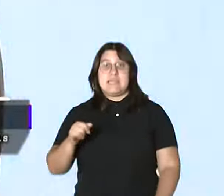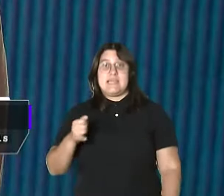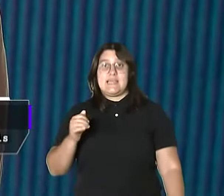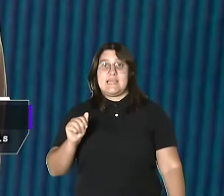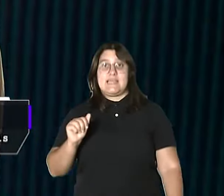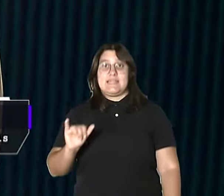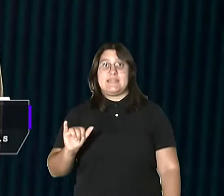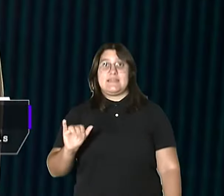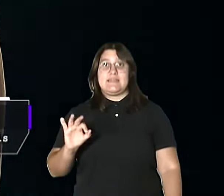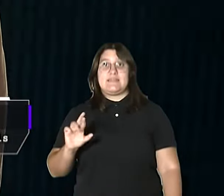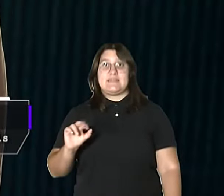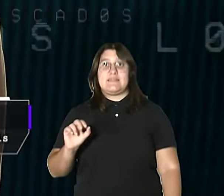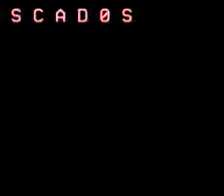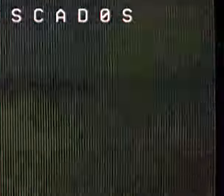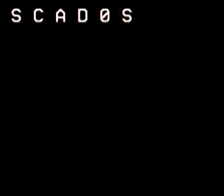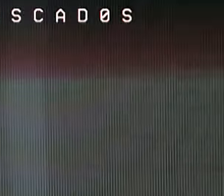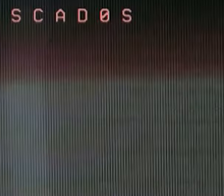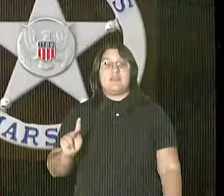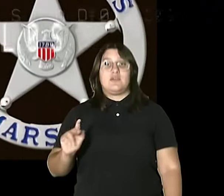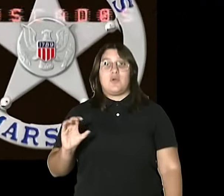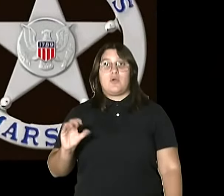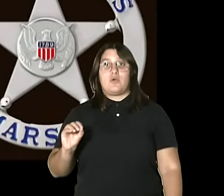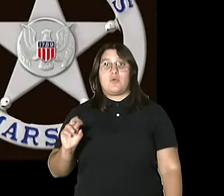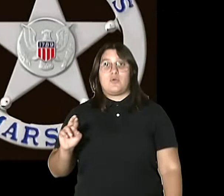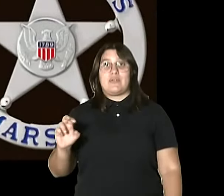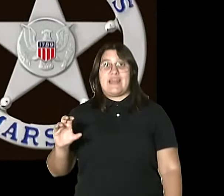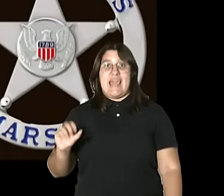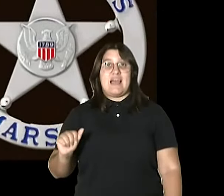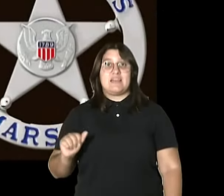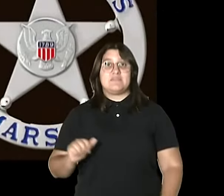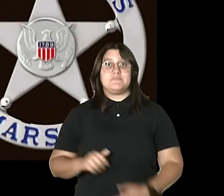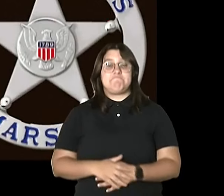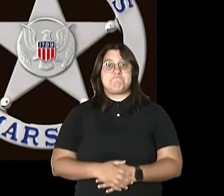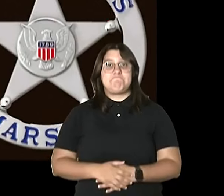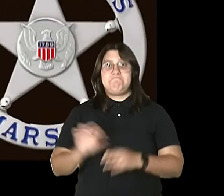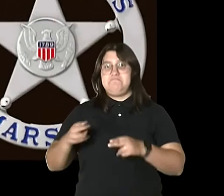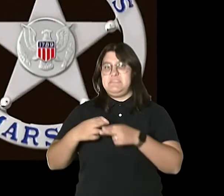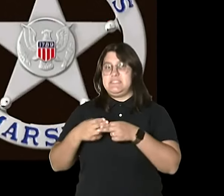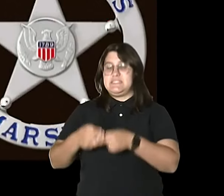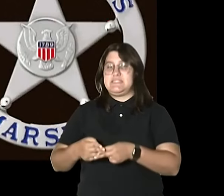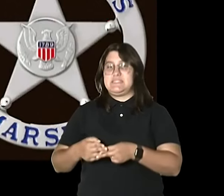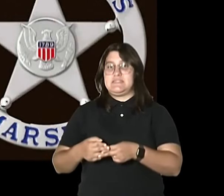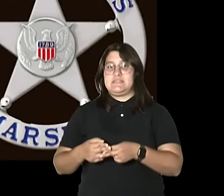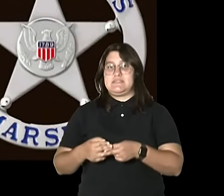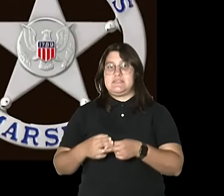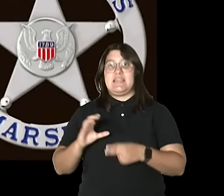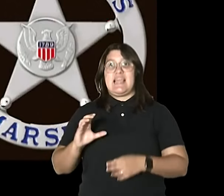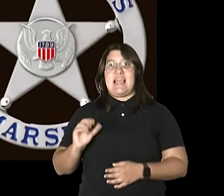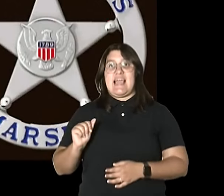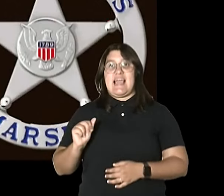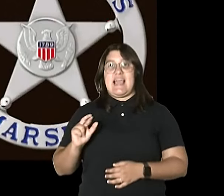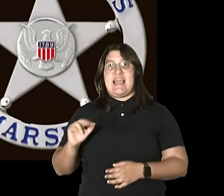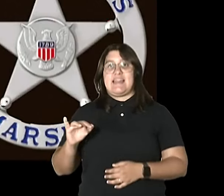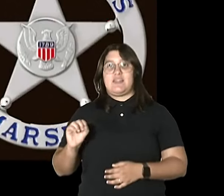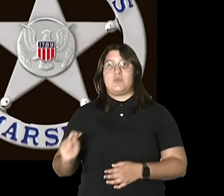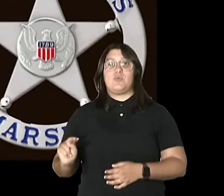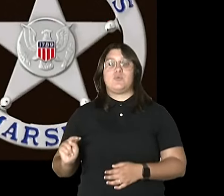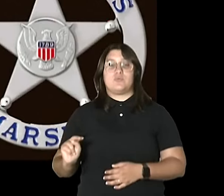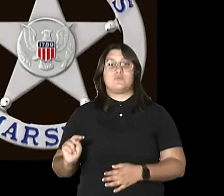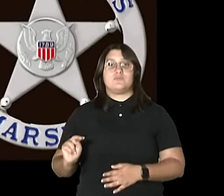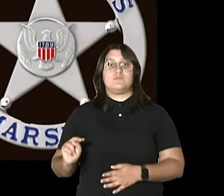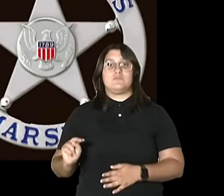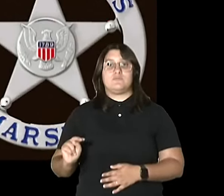Quiñones Correa J Frank como se se le conoce Carrión perona él se le conoce en